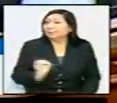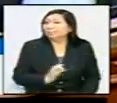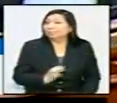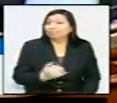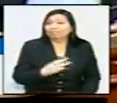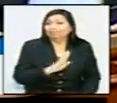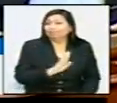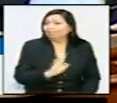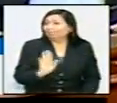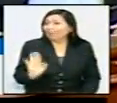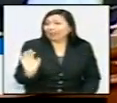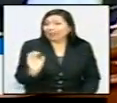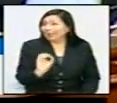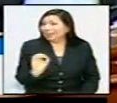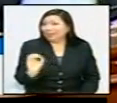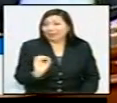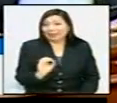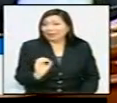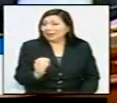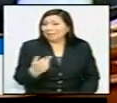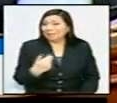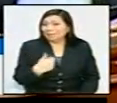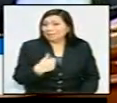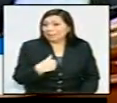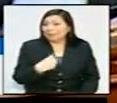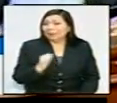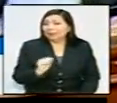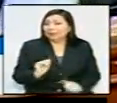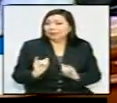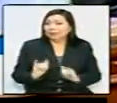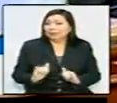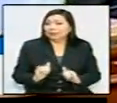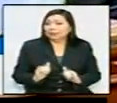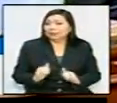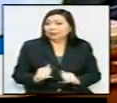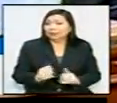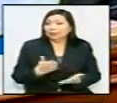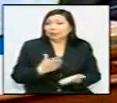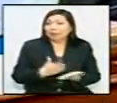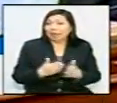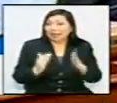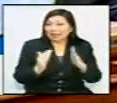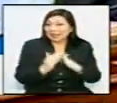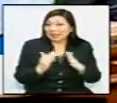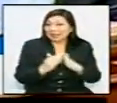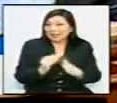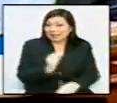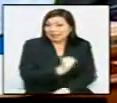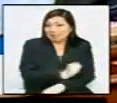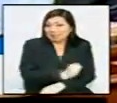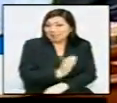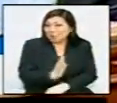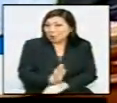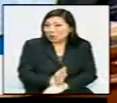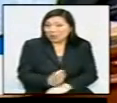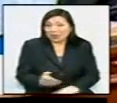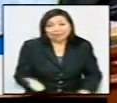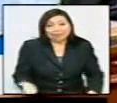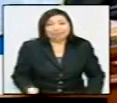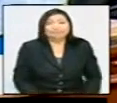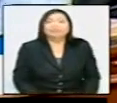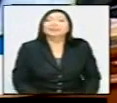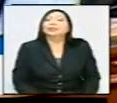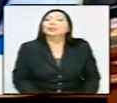de ellos consignan que me hayan dejado recogido en el inmueble de San Borja. Por lo